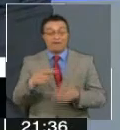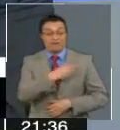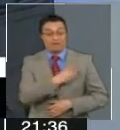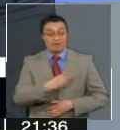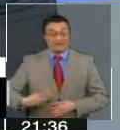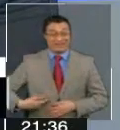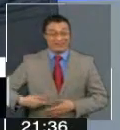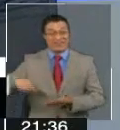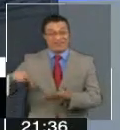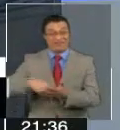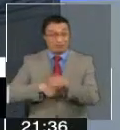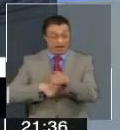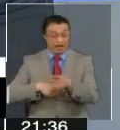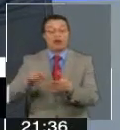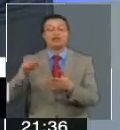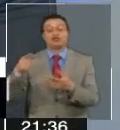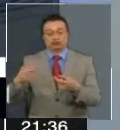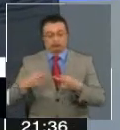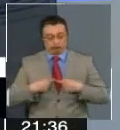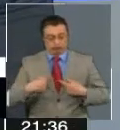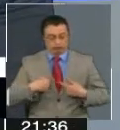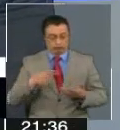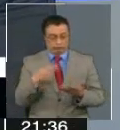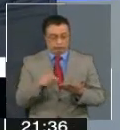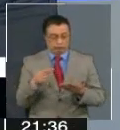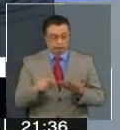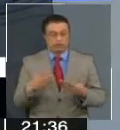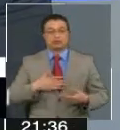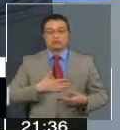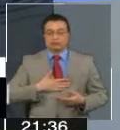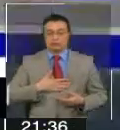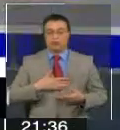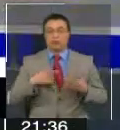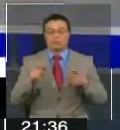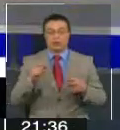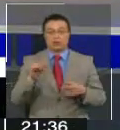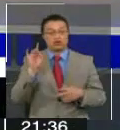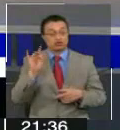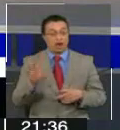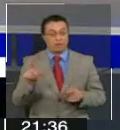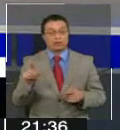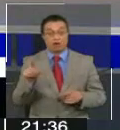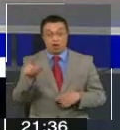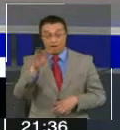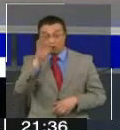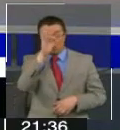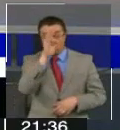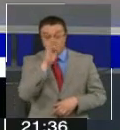la República. ¿Solo los que firma la Presidenta de la solamente República? Solamente los que firma la Presidenta de la República. ¿Era su función